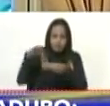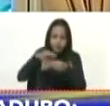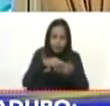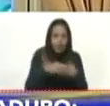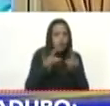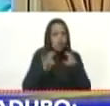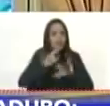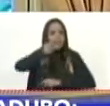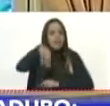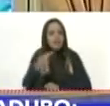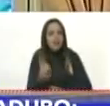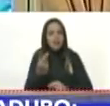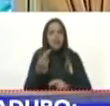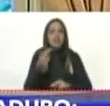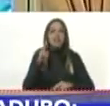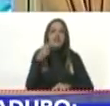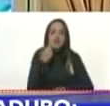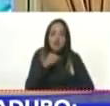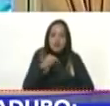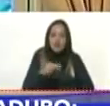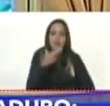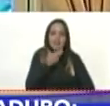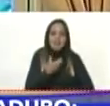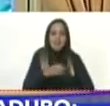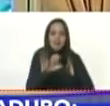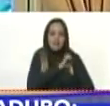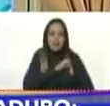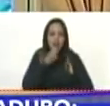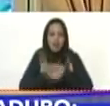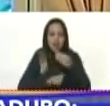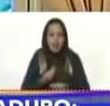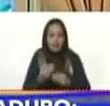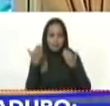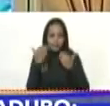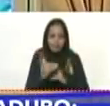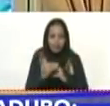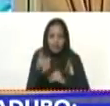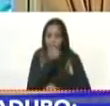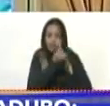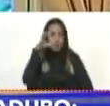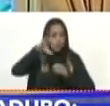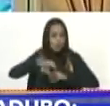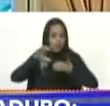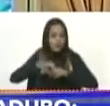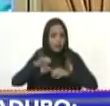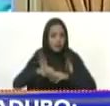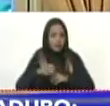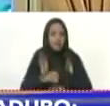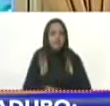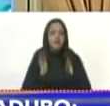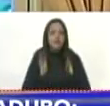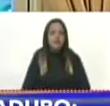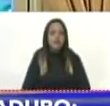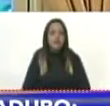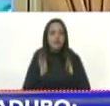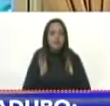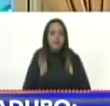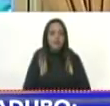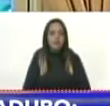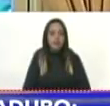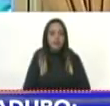de noviembre, diciembre, enero, cuando venga la etapa en que no llueve, llamado norte verano,